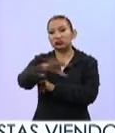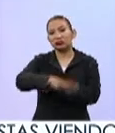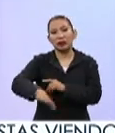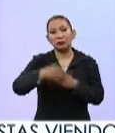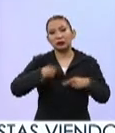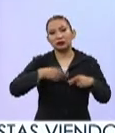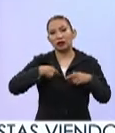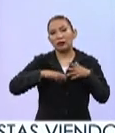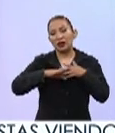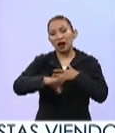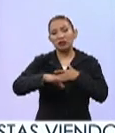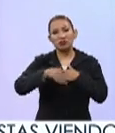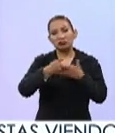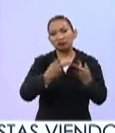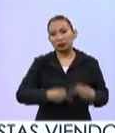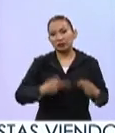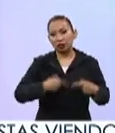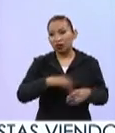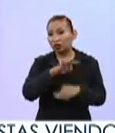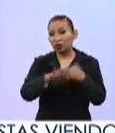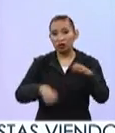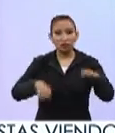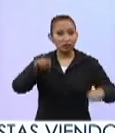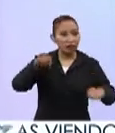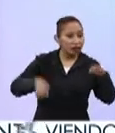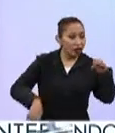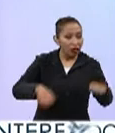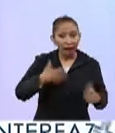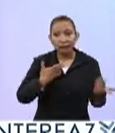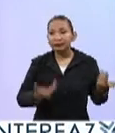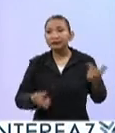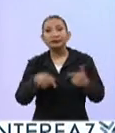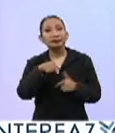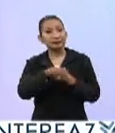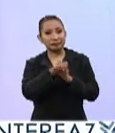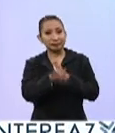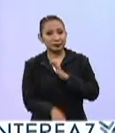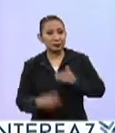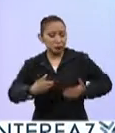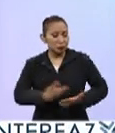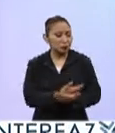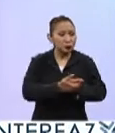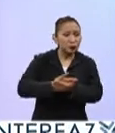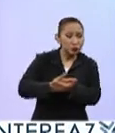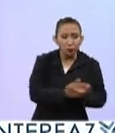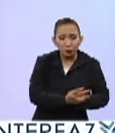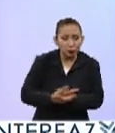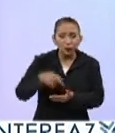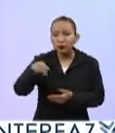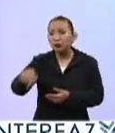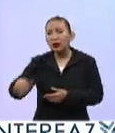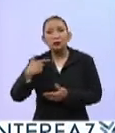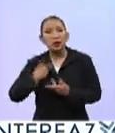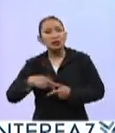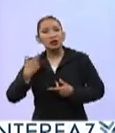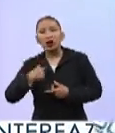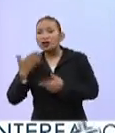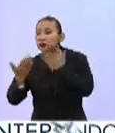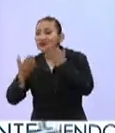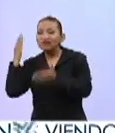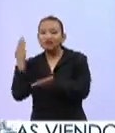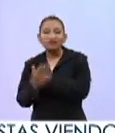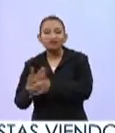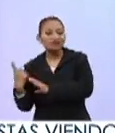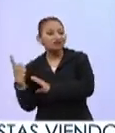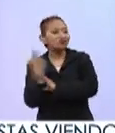los migrantes. Migrantes de todas las edades, desde los recién nacidos hasta personas que truncan sus